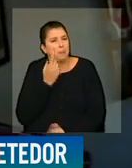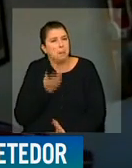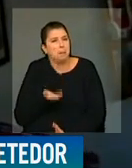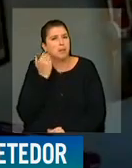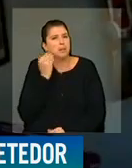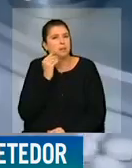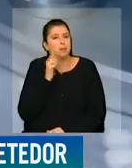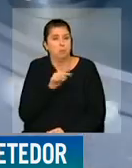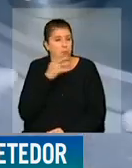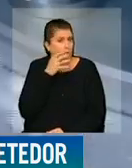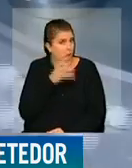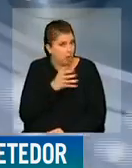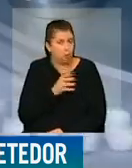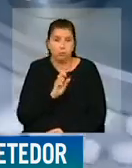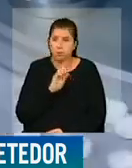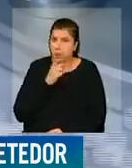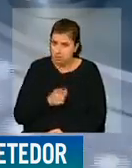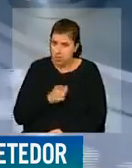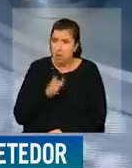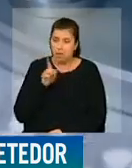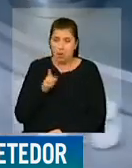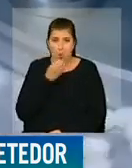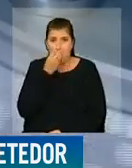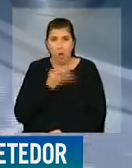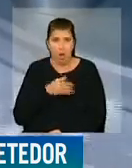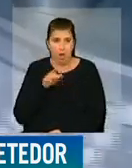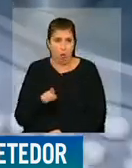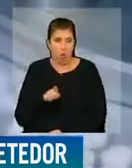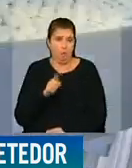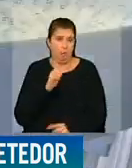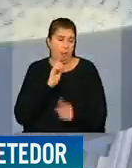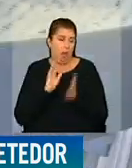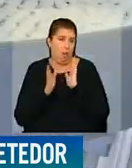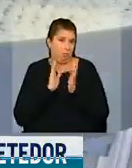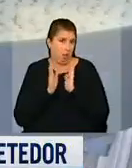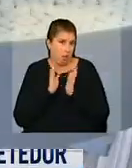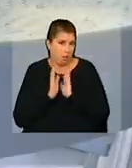sus riesgos y más conocimiento sobre su potencial terapéutico.